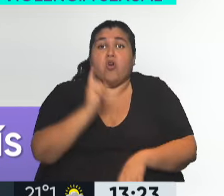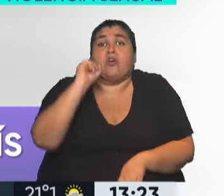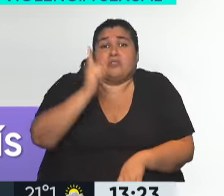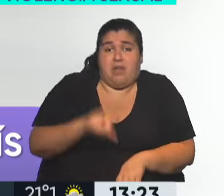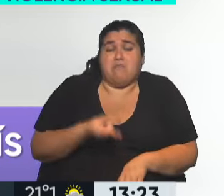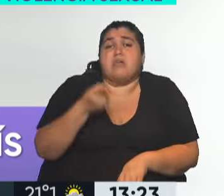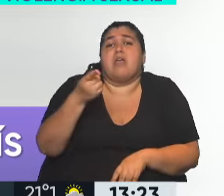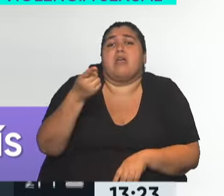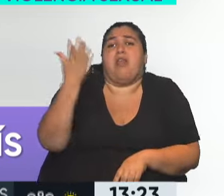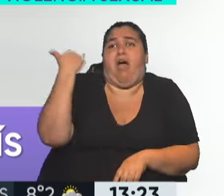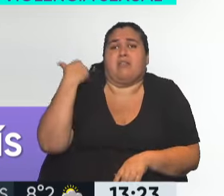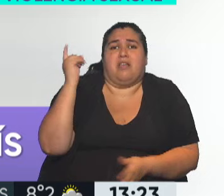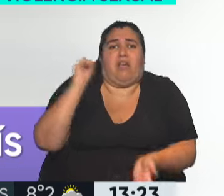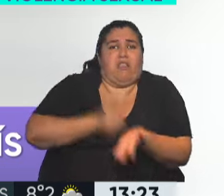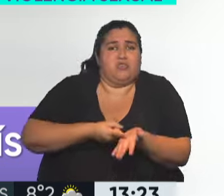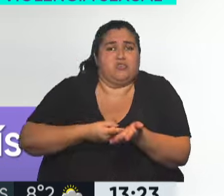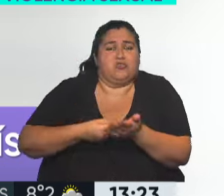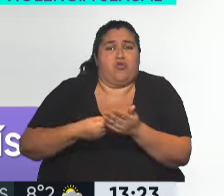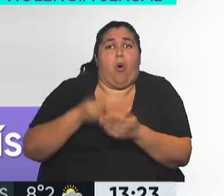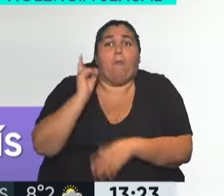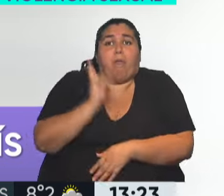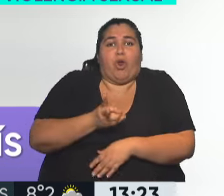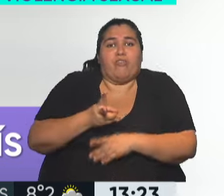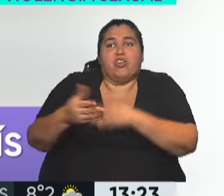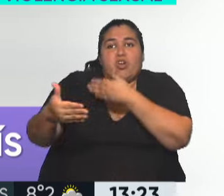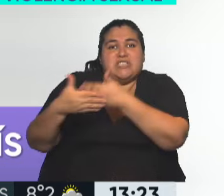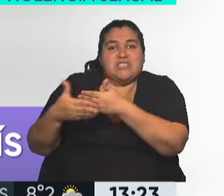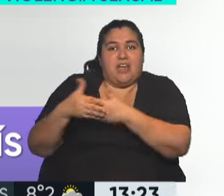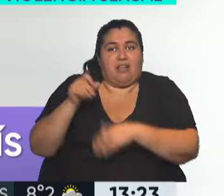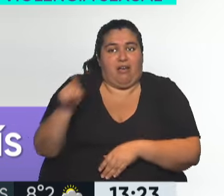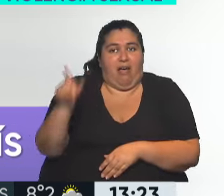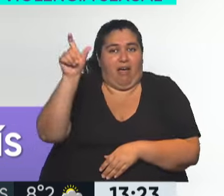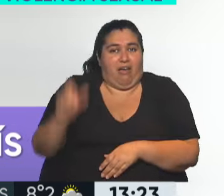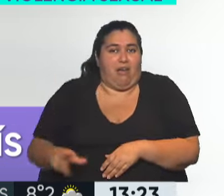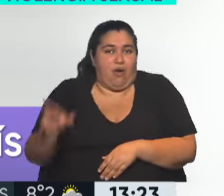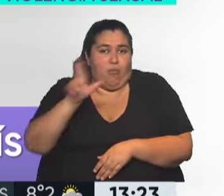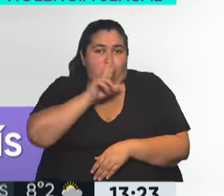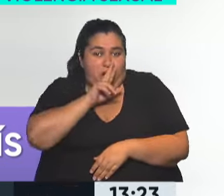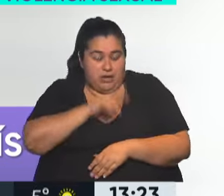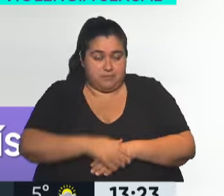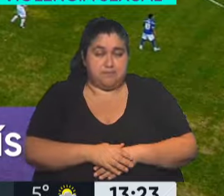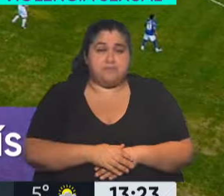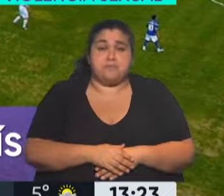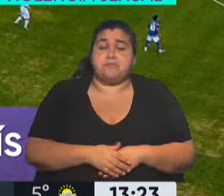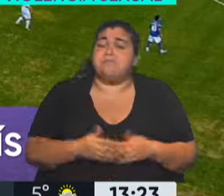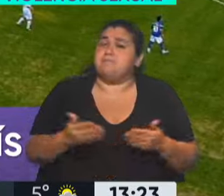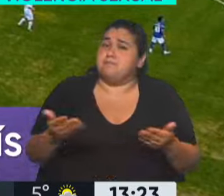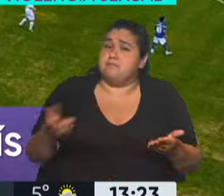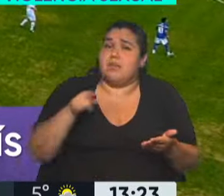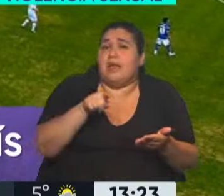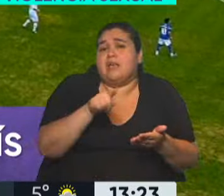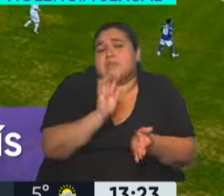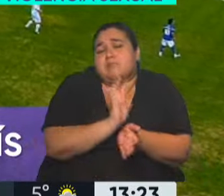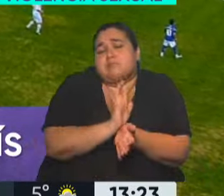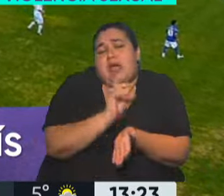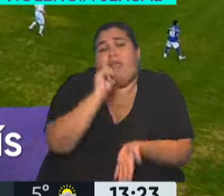acercamiento a la víctima. Bueno, hay que tener en cuenta también que para este medio de esta medida